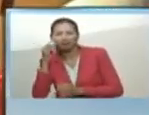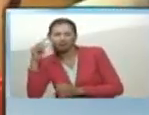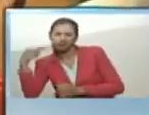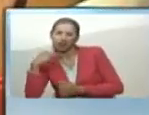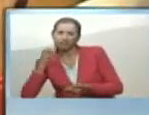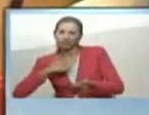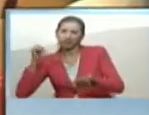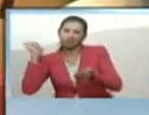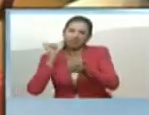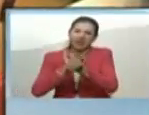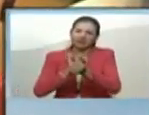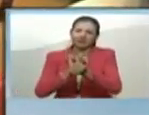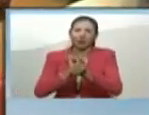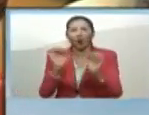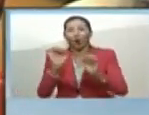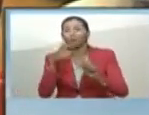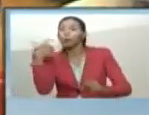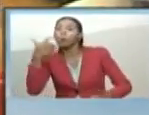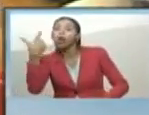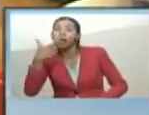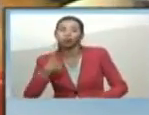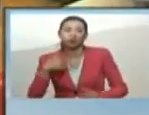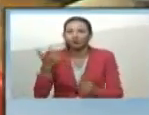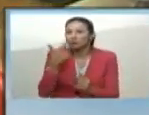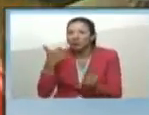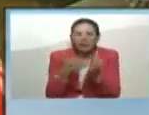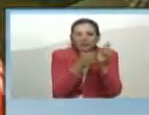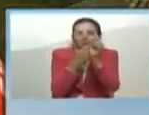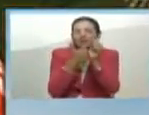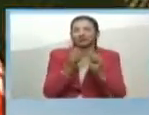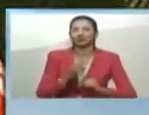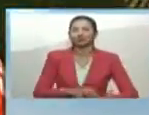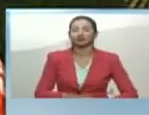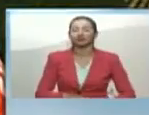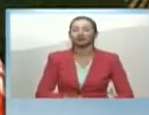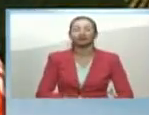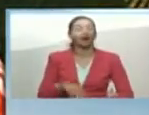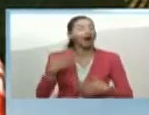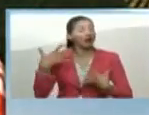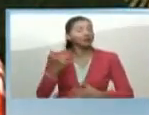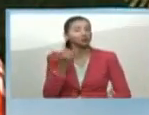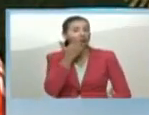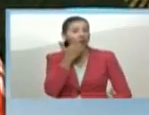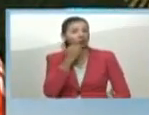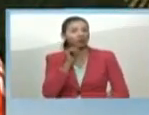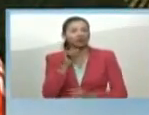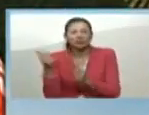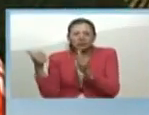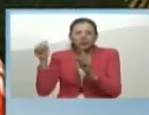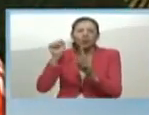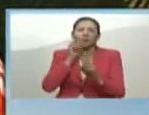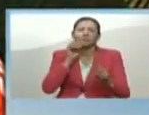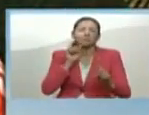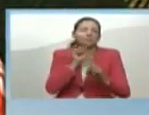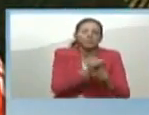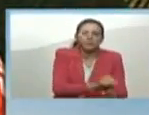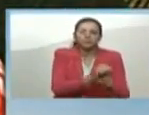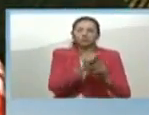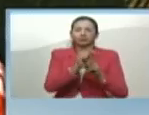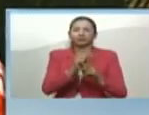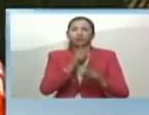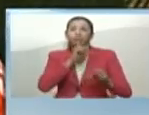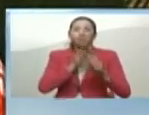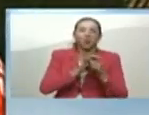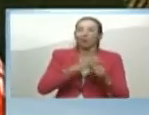no estábamos presos nos estaban buscando sí la represión aquí era terrible de la